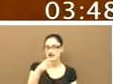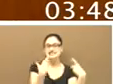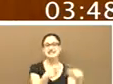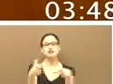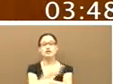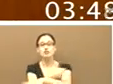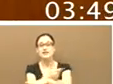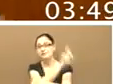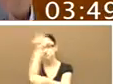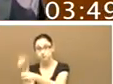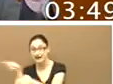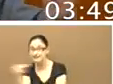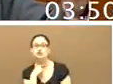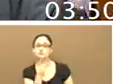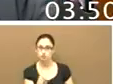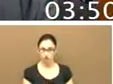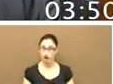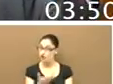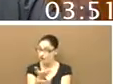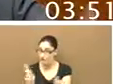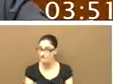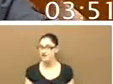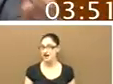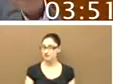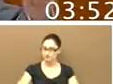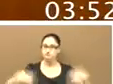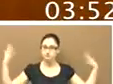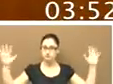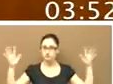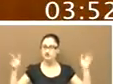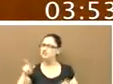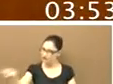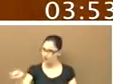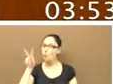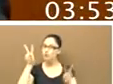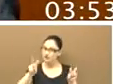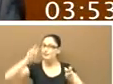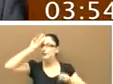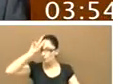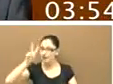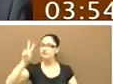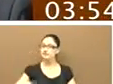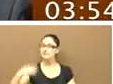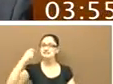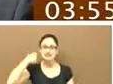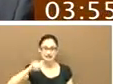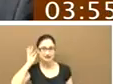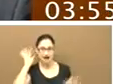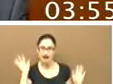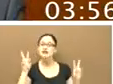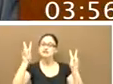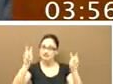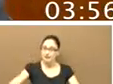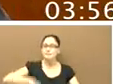ciudadanos esto es un tema preocupante señora vicepresidenta esto es un tema